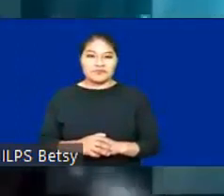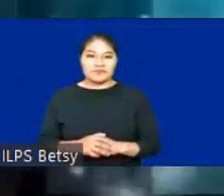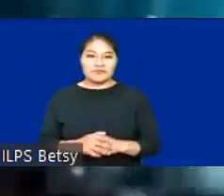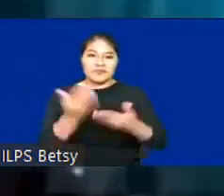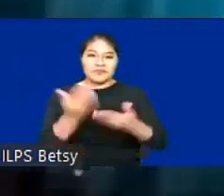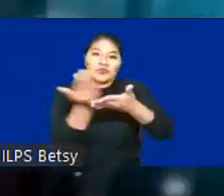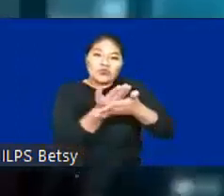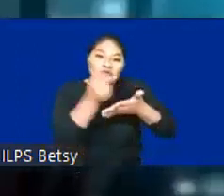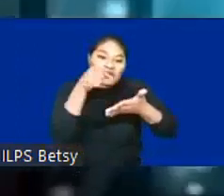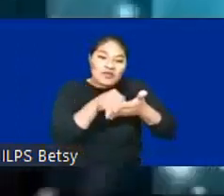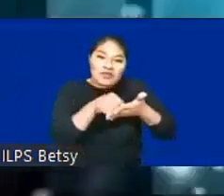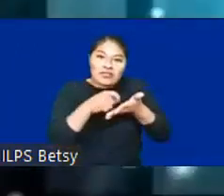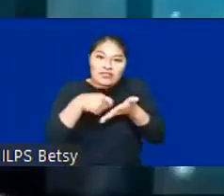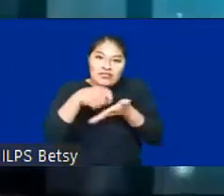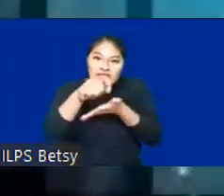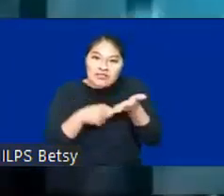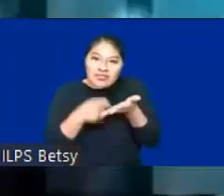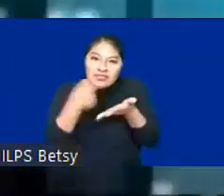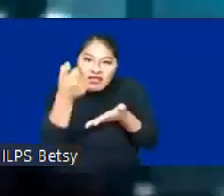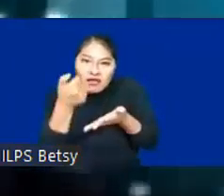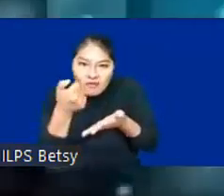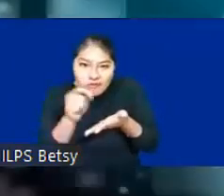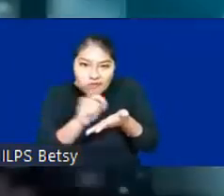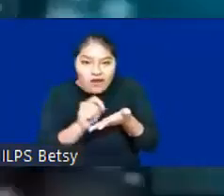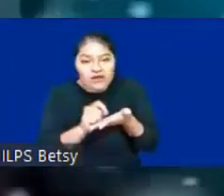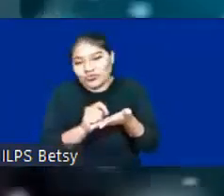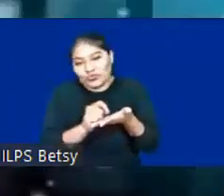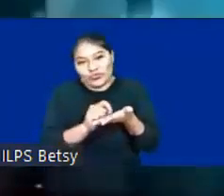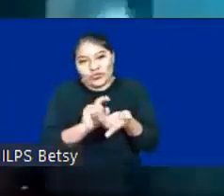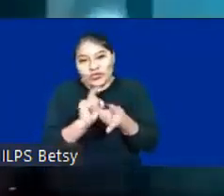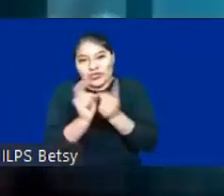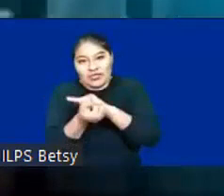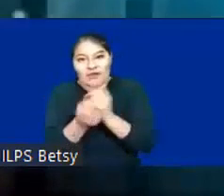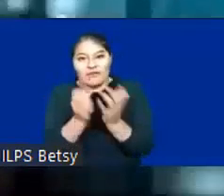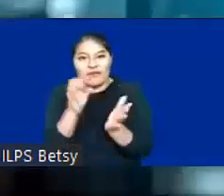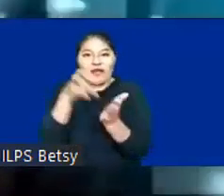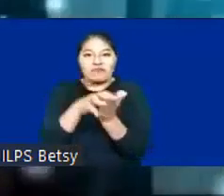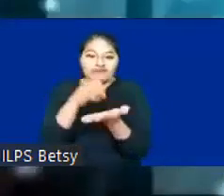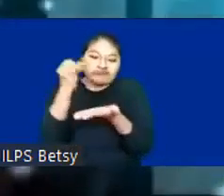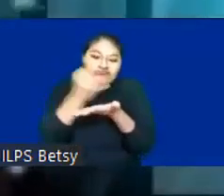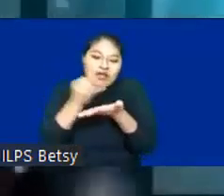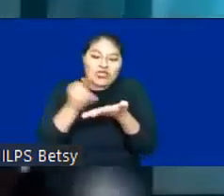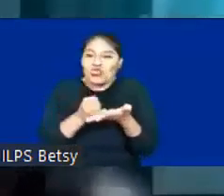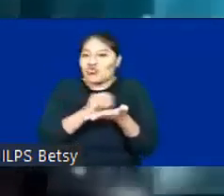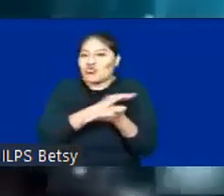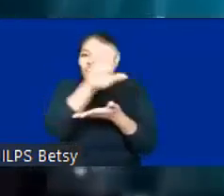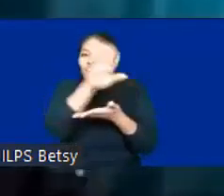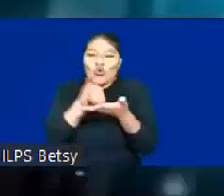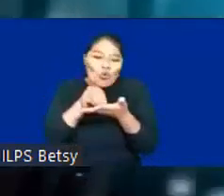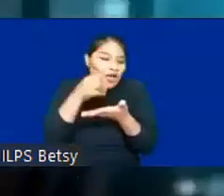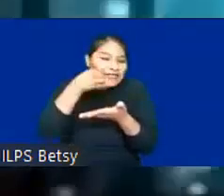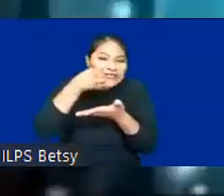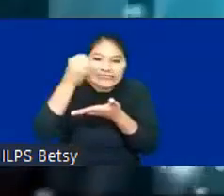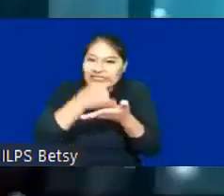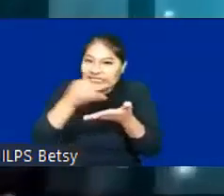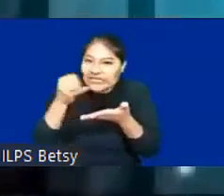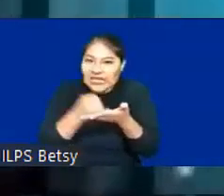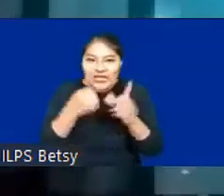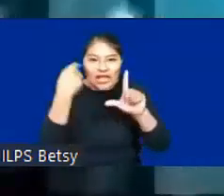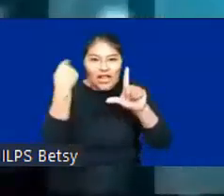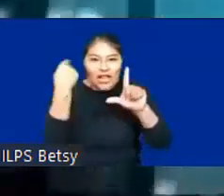el proceso totalmente es en formato digital. El registrador califica y visualiza los